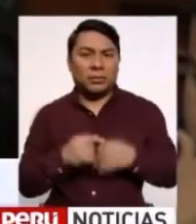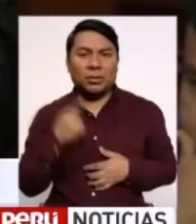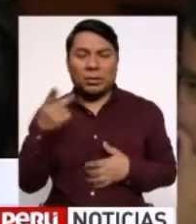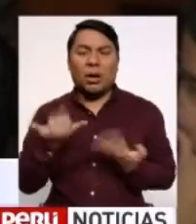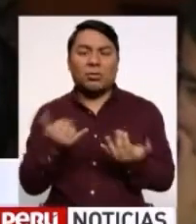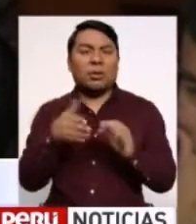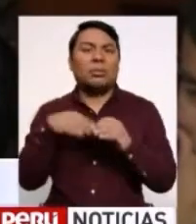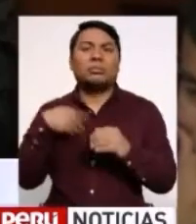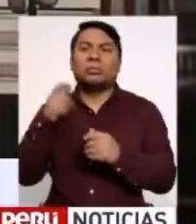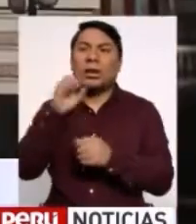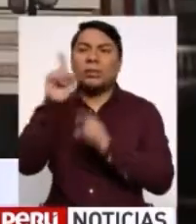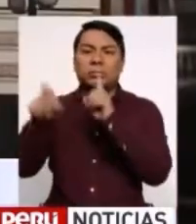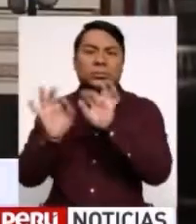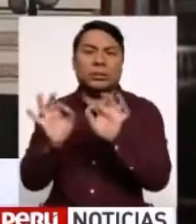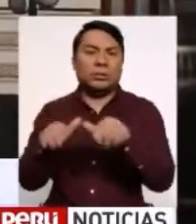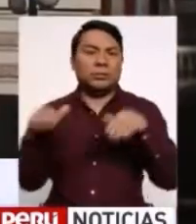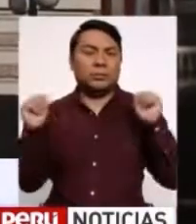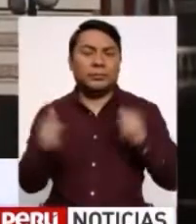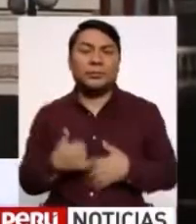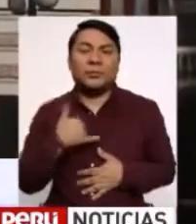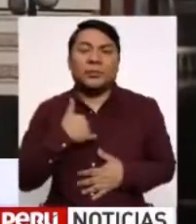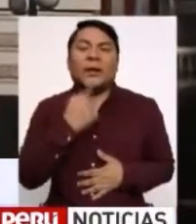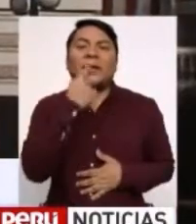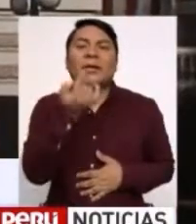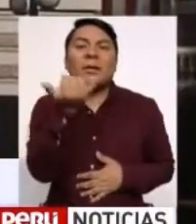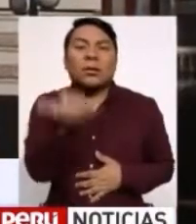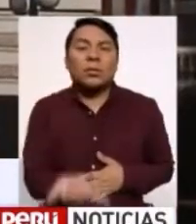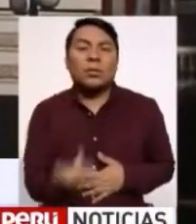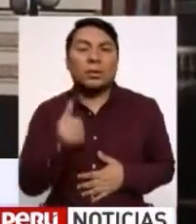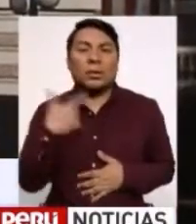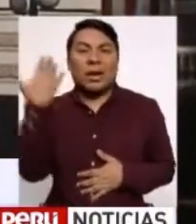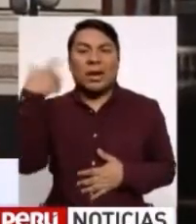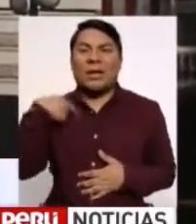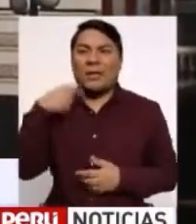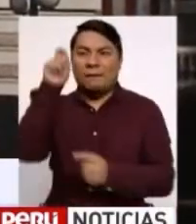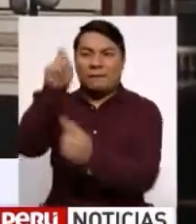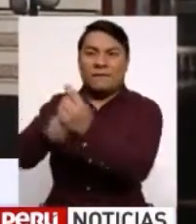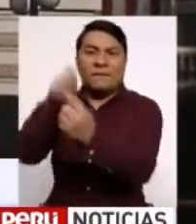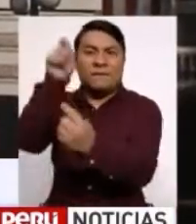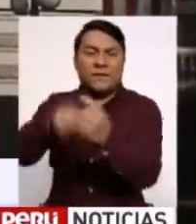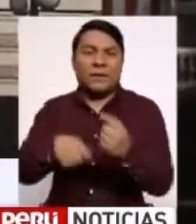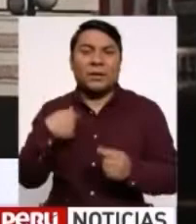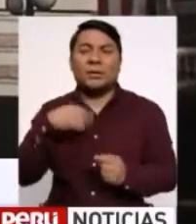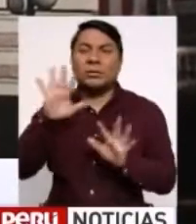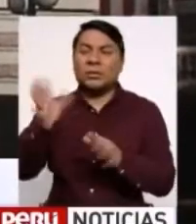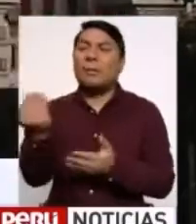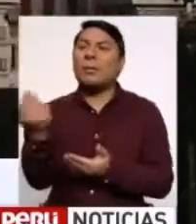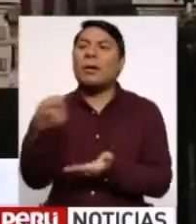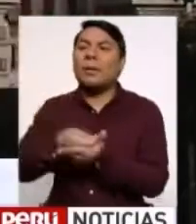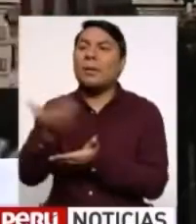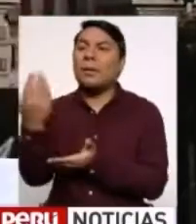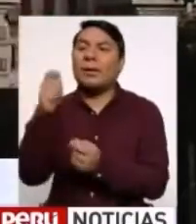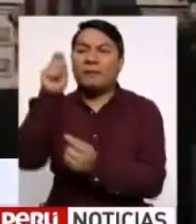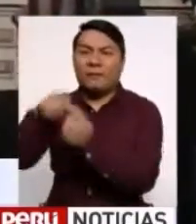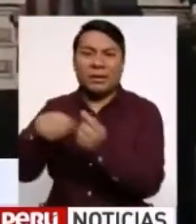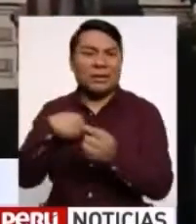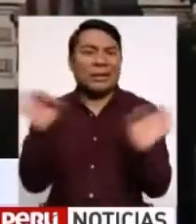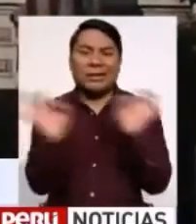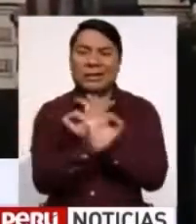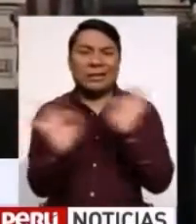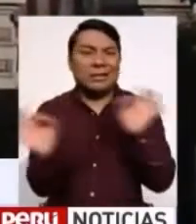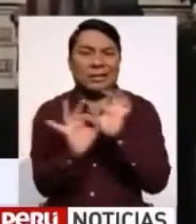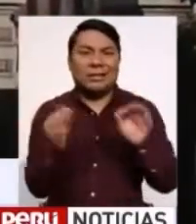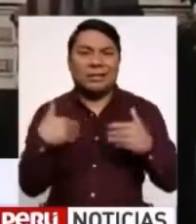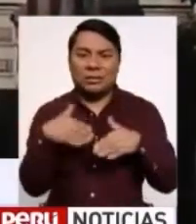retirado yo lo que digo hoy es que no cometí ningún acto de chantaje ni extorsión yo no tengo nada que retirar